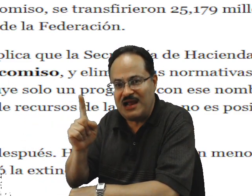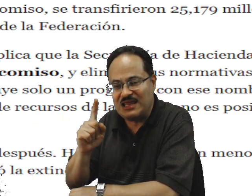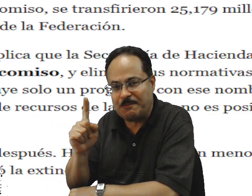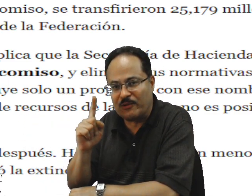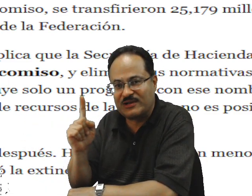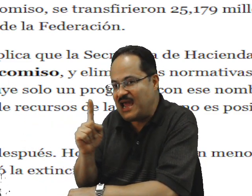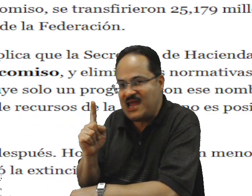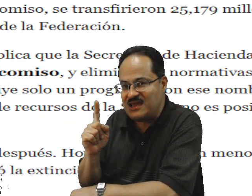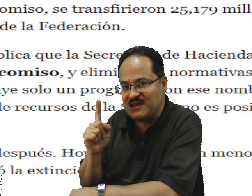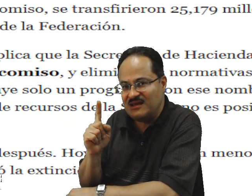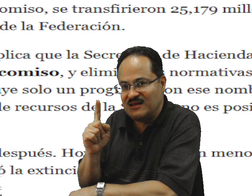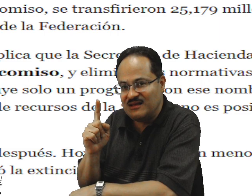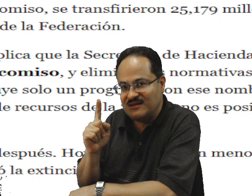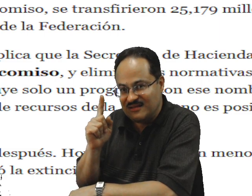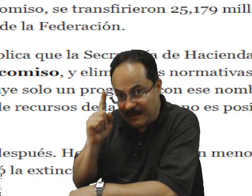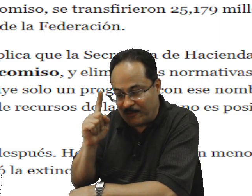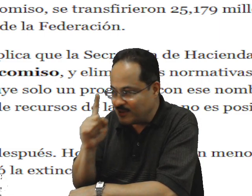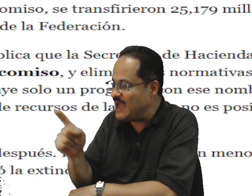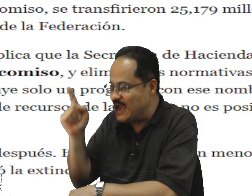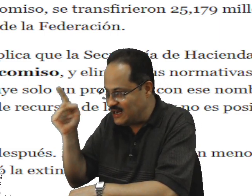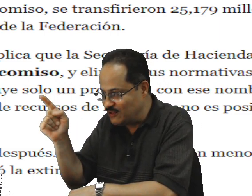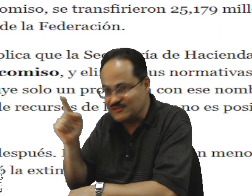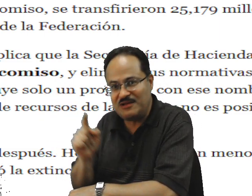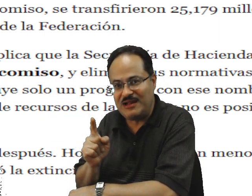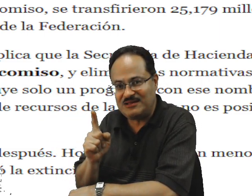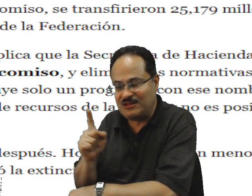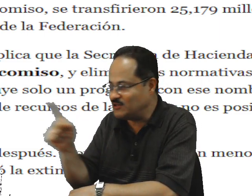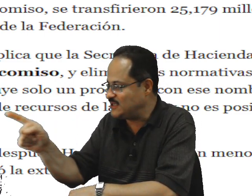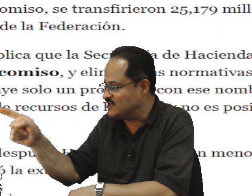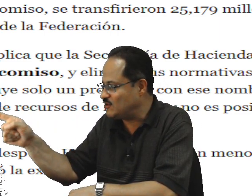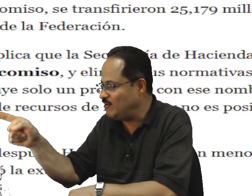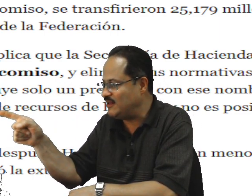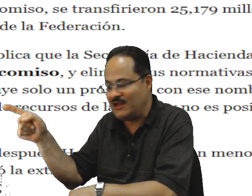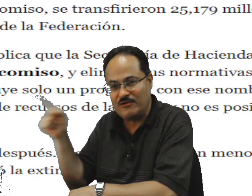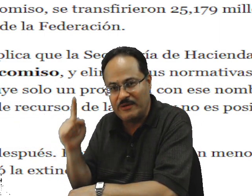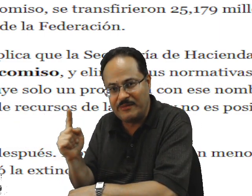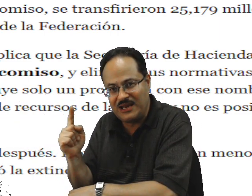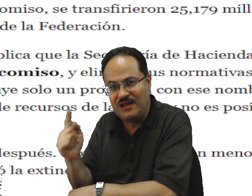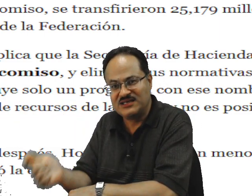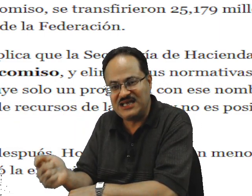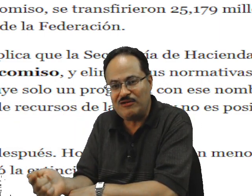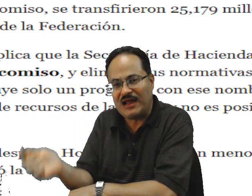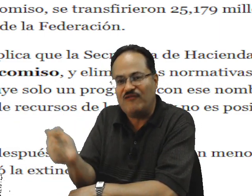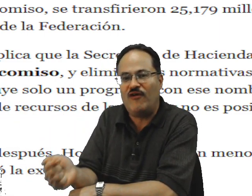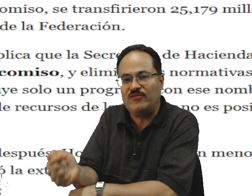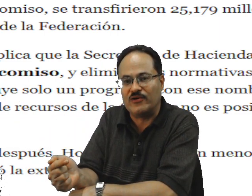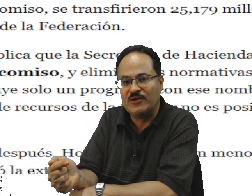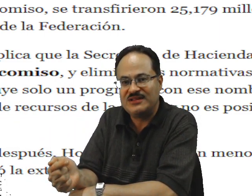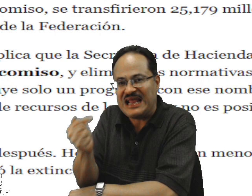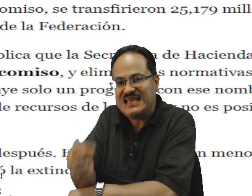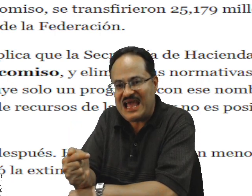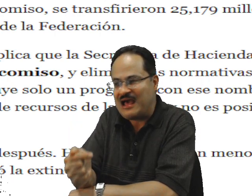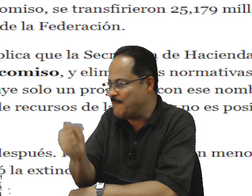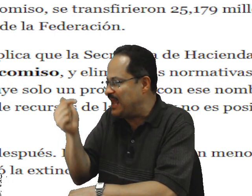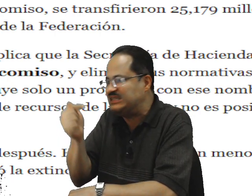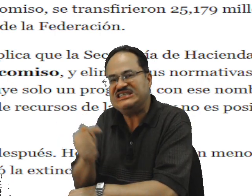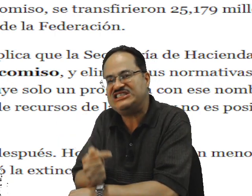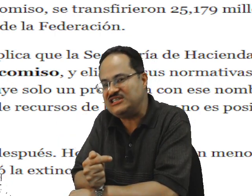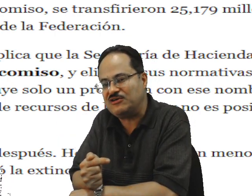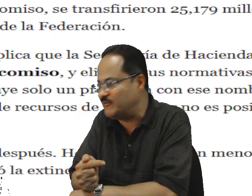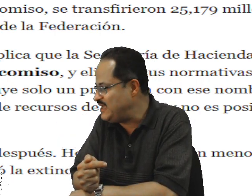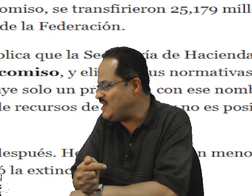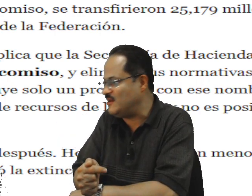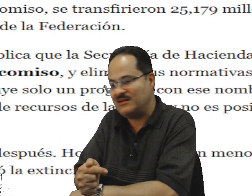alguna de Por qué de por qu en el 2022 tan solo le dieron 9000 siendo que el fondo tenía